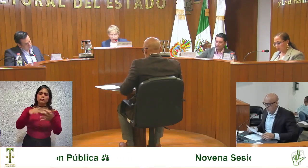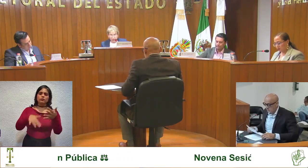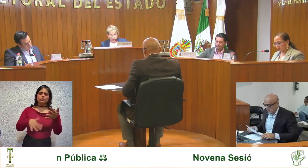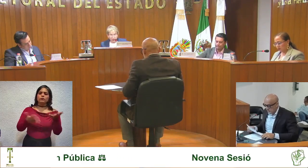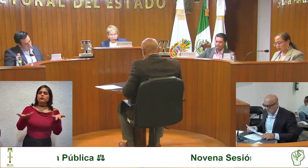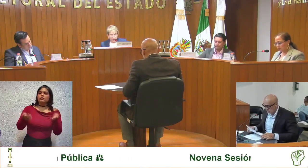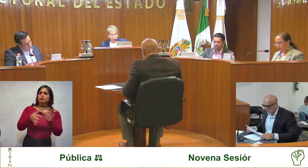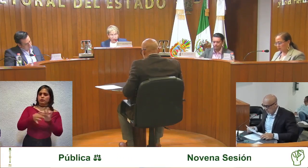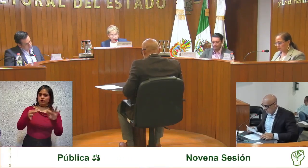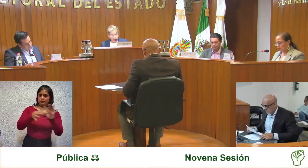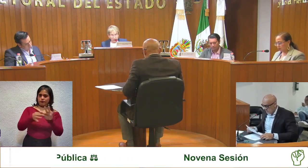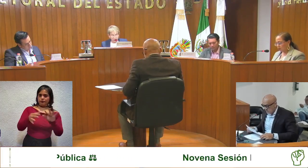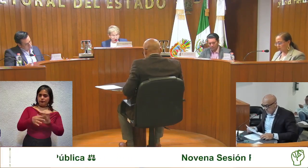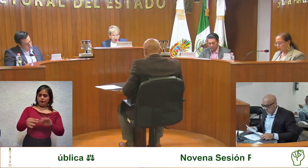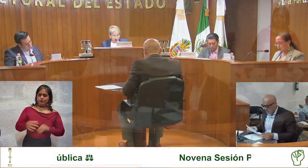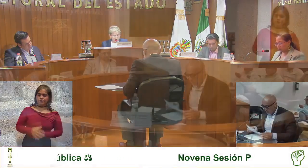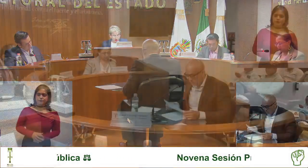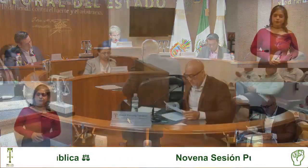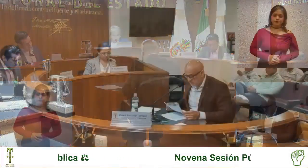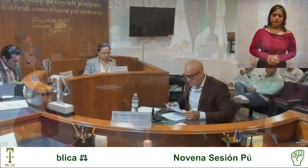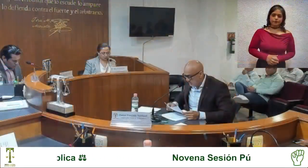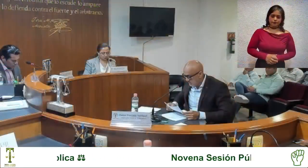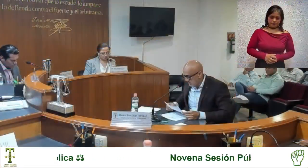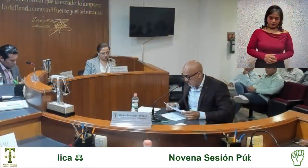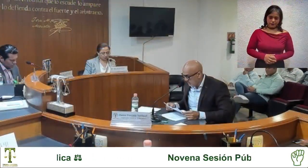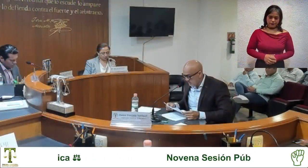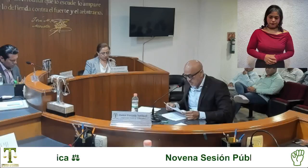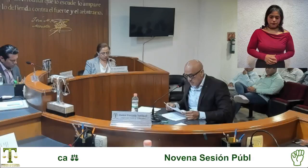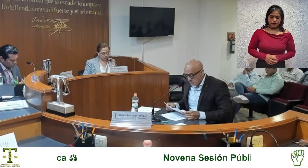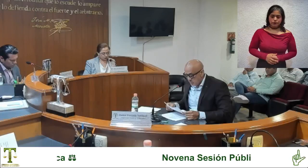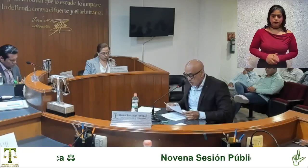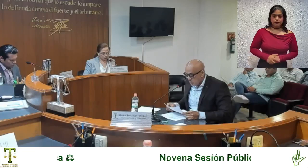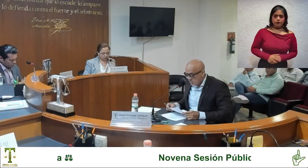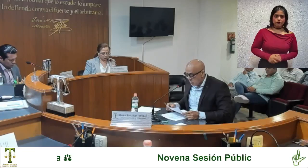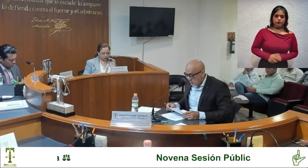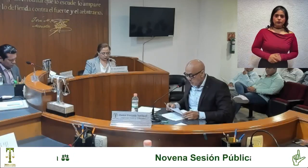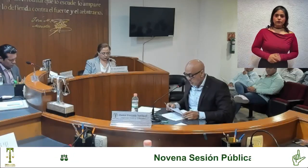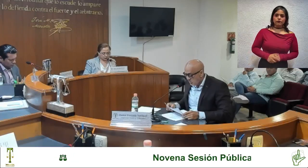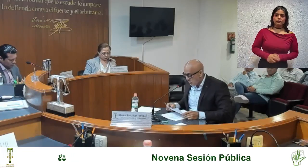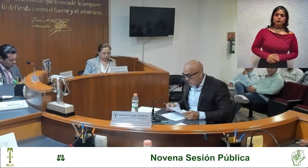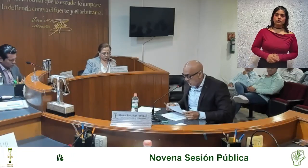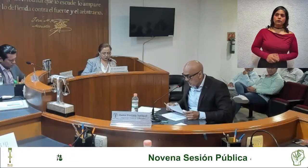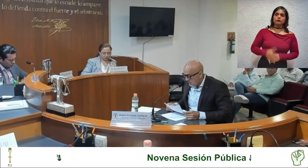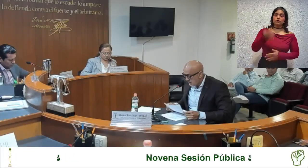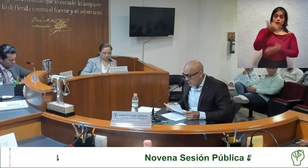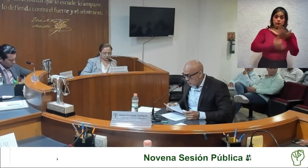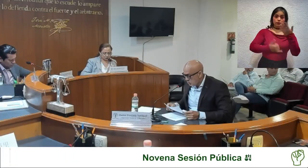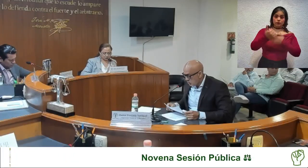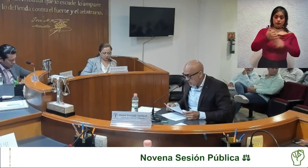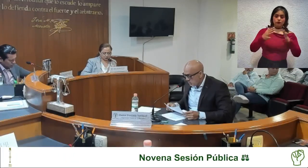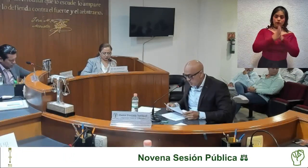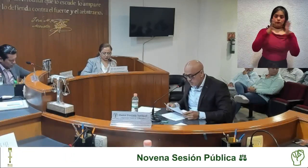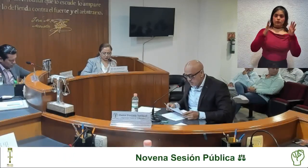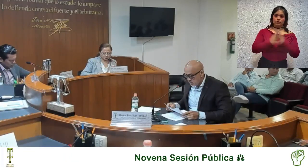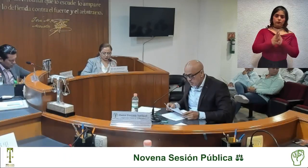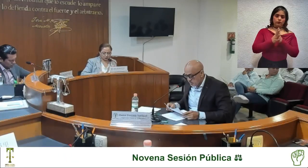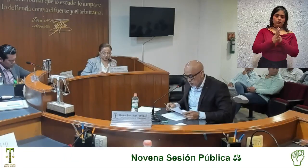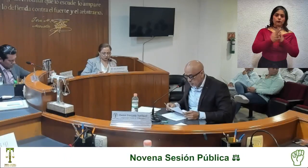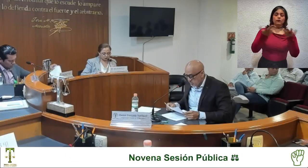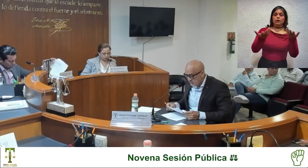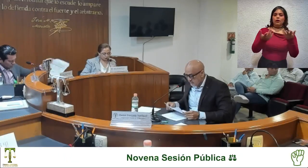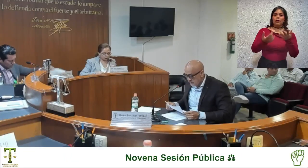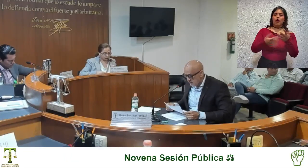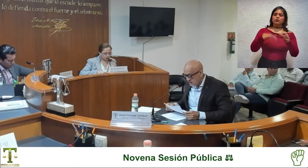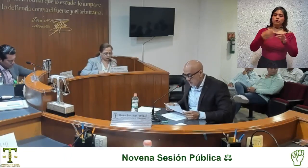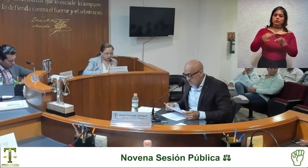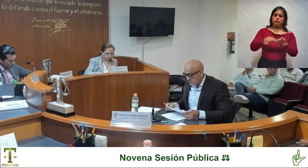con la cuenta del asunto. Claro, magistrada presidenta. Doy cuenta con el proyecto de acuerdo plenario sobre cumplimiento de